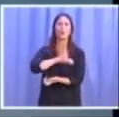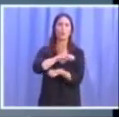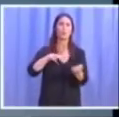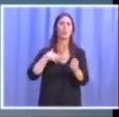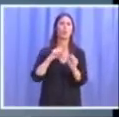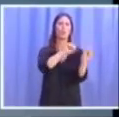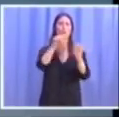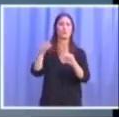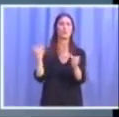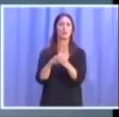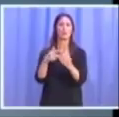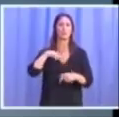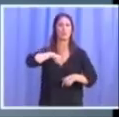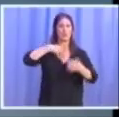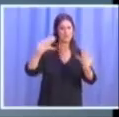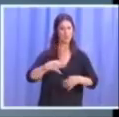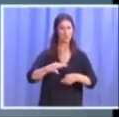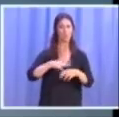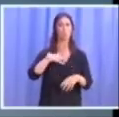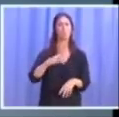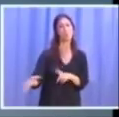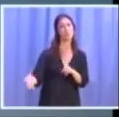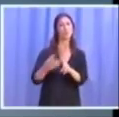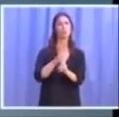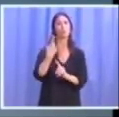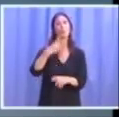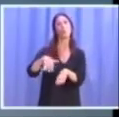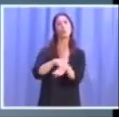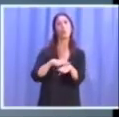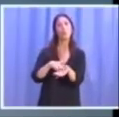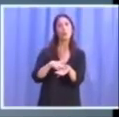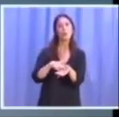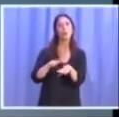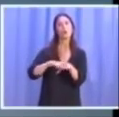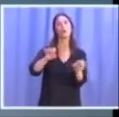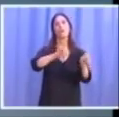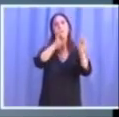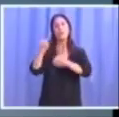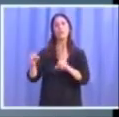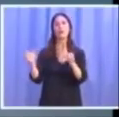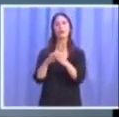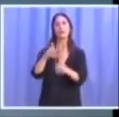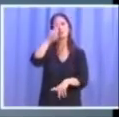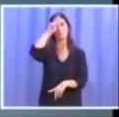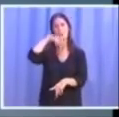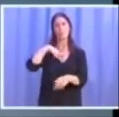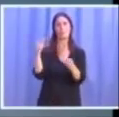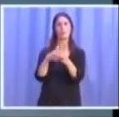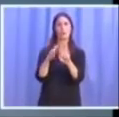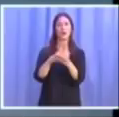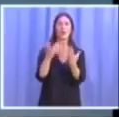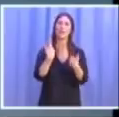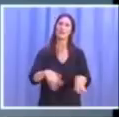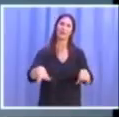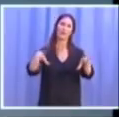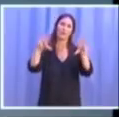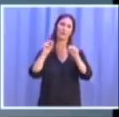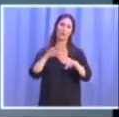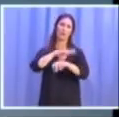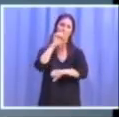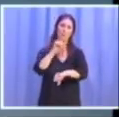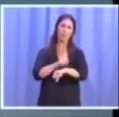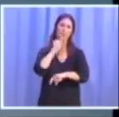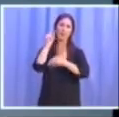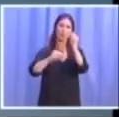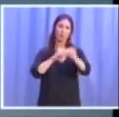Granada. Somos la garantía de que por fin tengamos un gobierno que defienda Granada, que se preocupe por Granada y que acabe con el desempleo y con